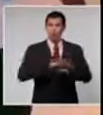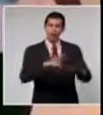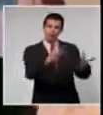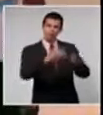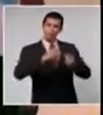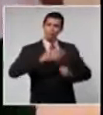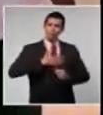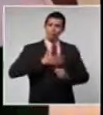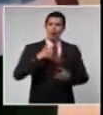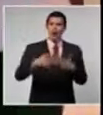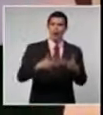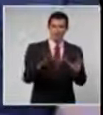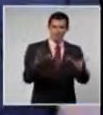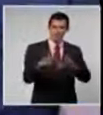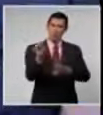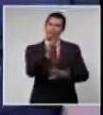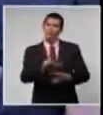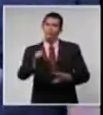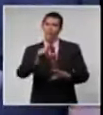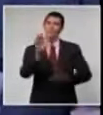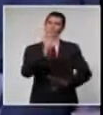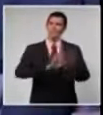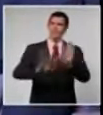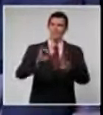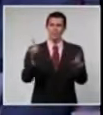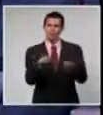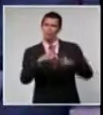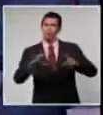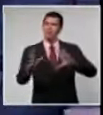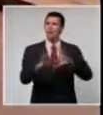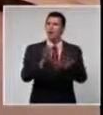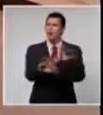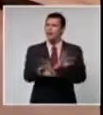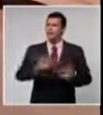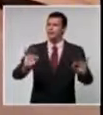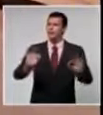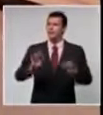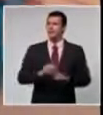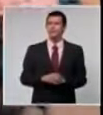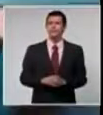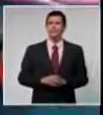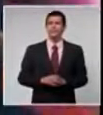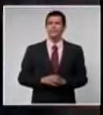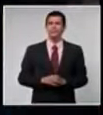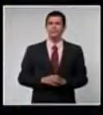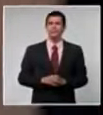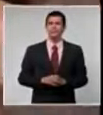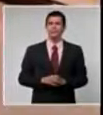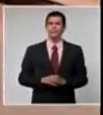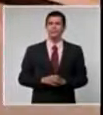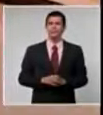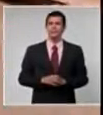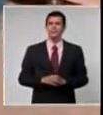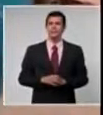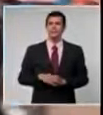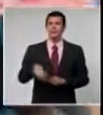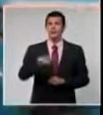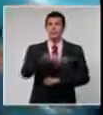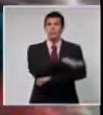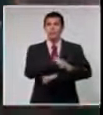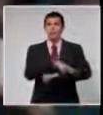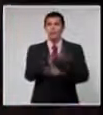7 años de atraso con respecto al nuestro y divide el año en 13 meses. Allí se comienza a contar el día justo a las 6